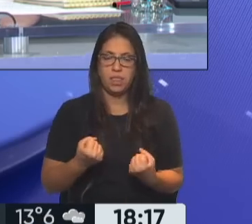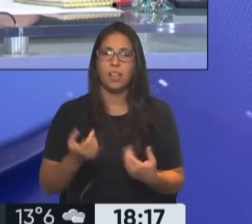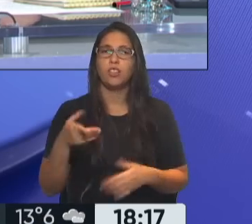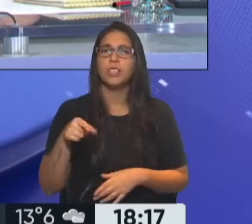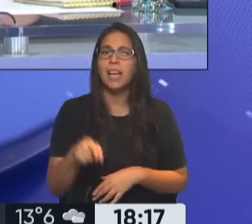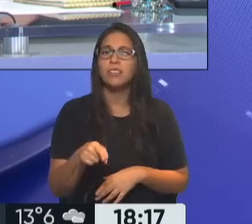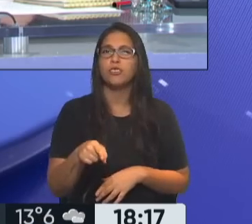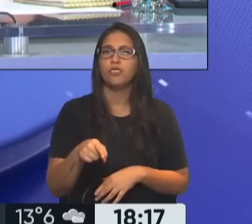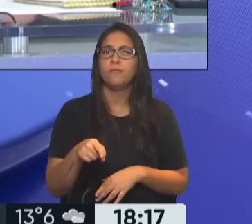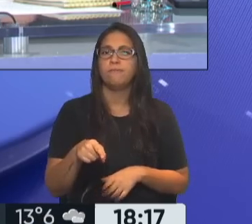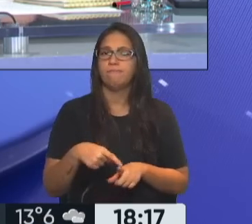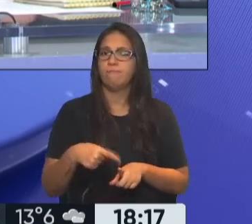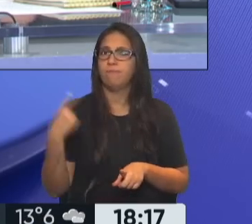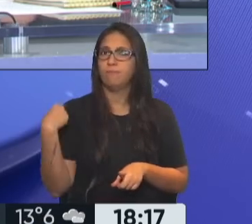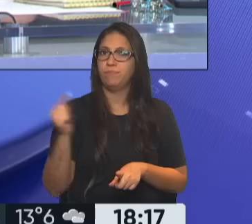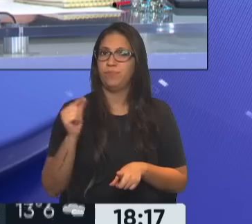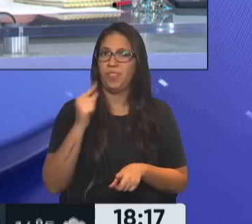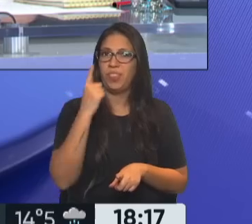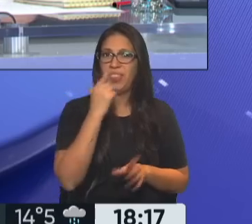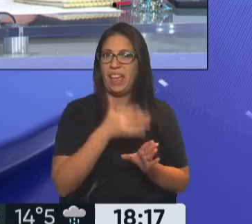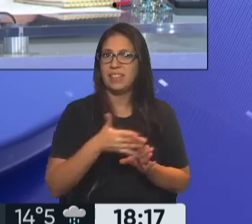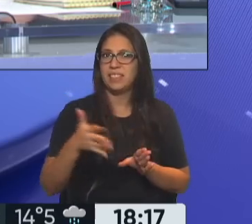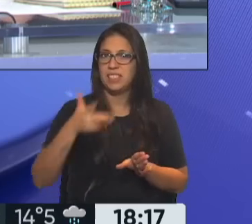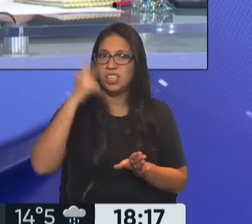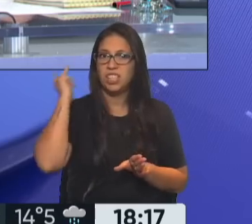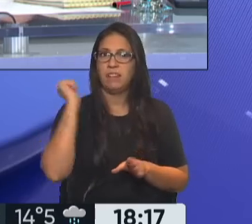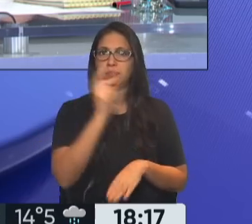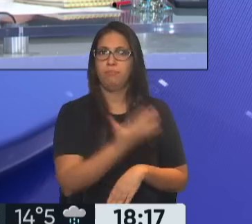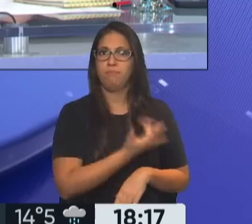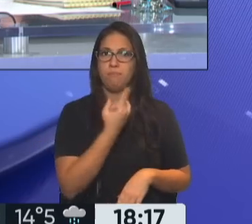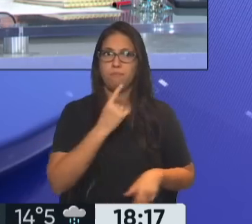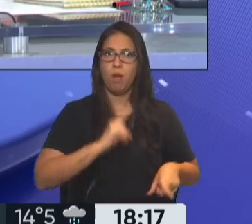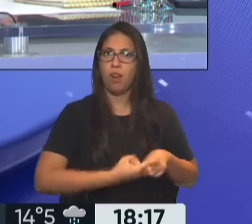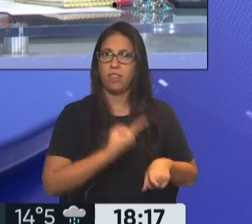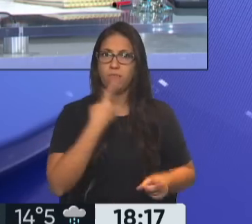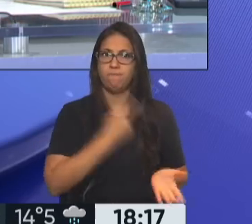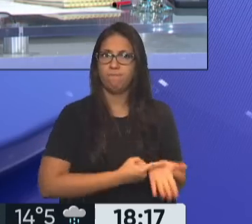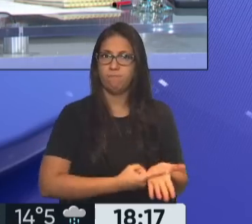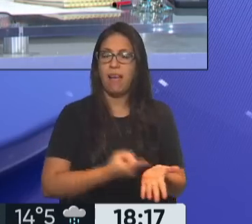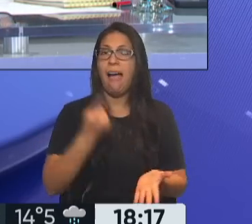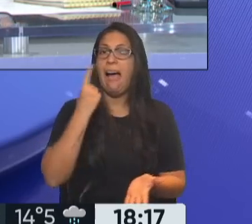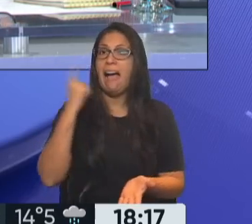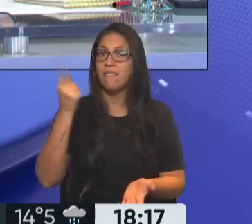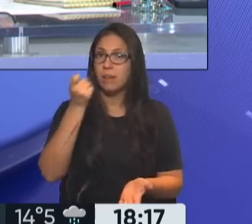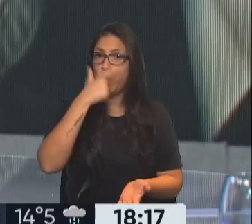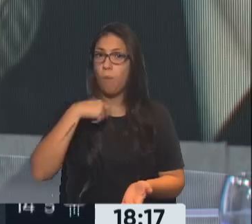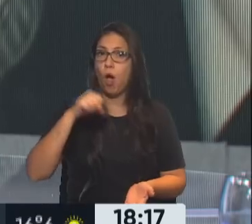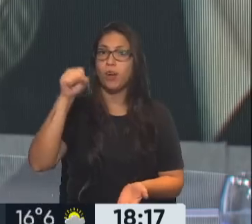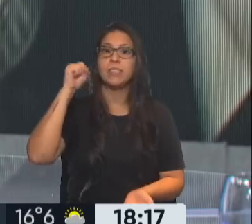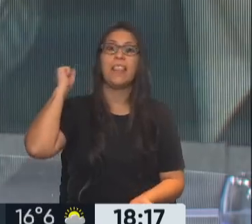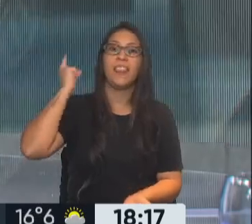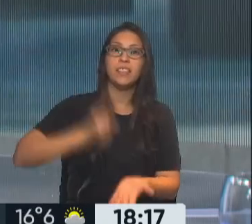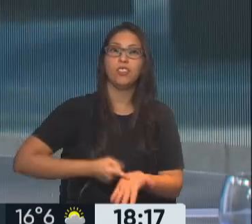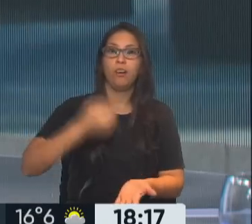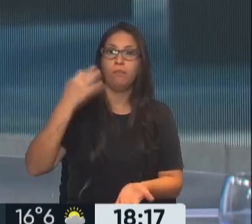un poco lo que se vio en estos días en Chile, al menos en parte de la dirigencia política. Hay que ver qué adopta o qué medidas adopta Boric. Exactamente,